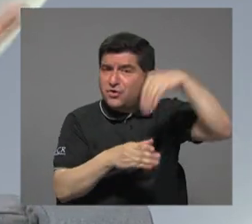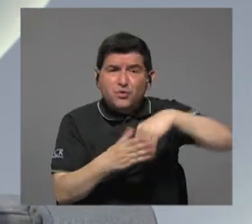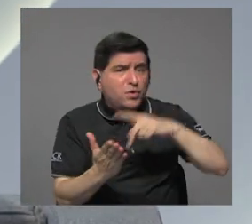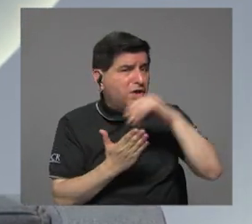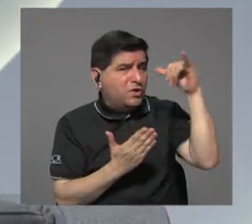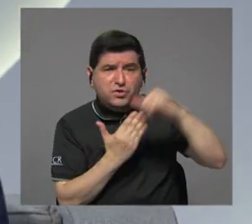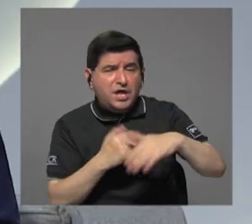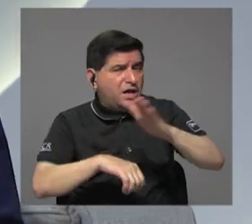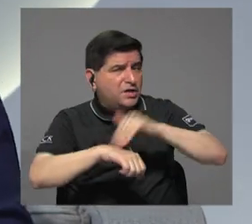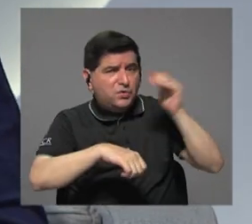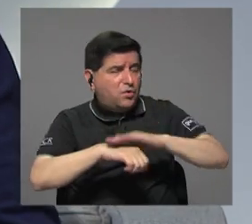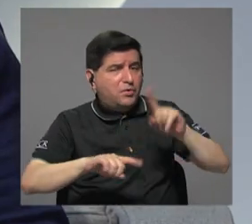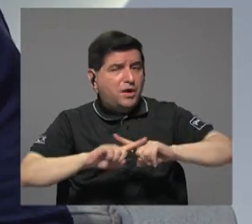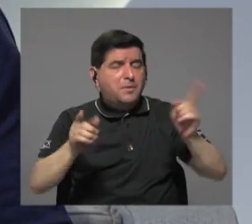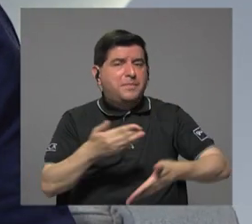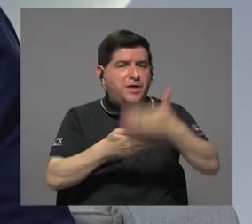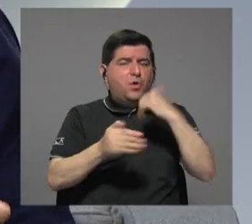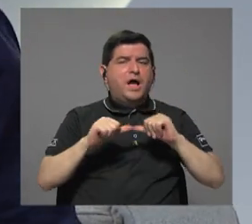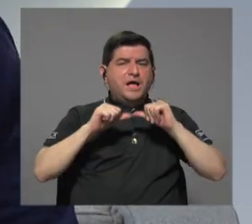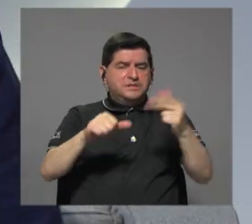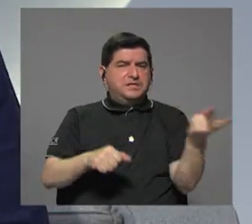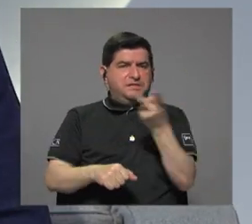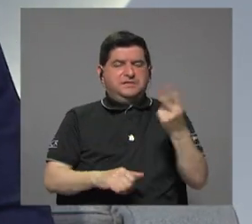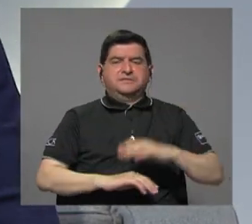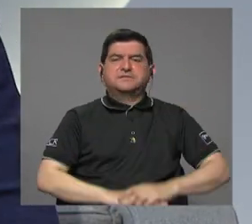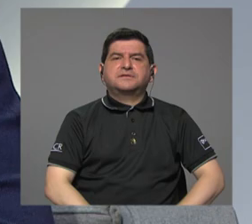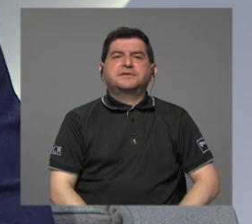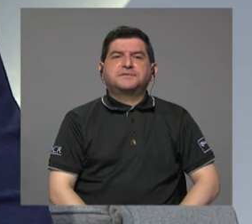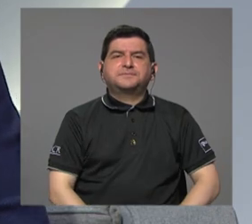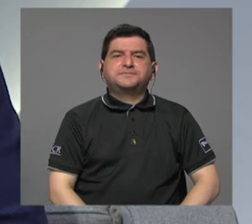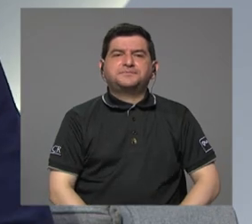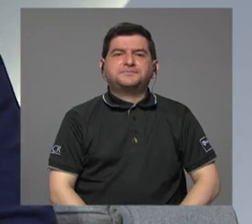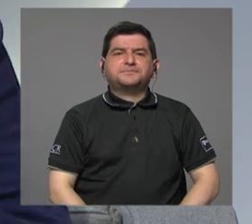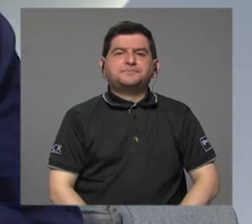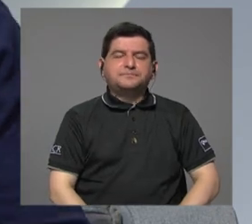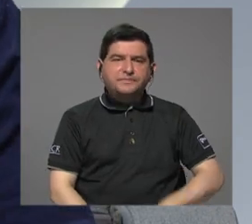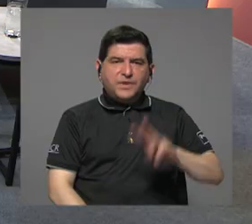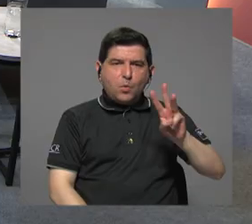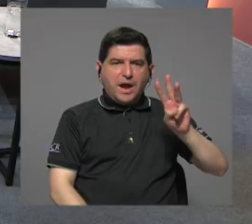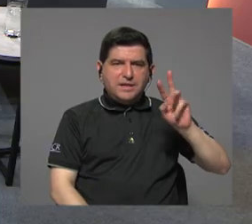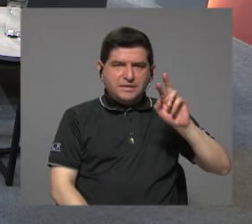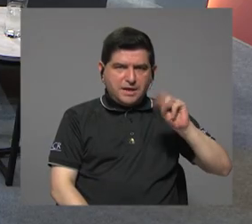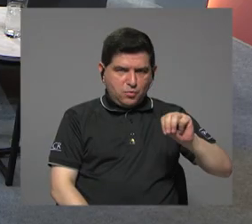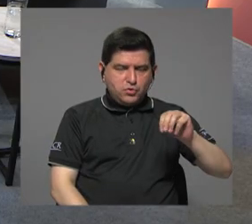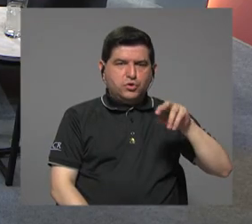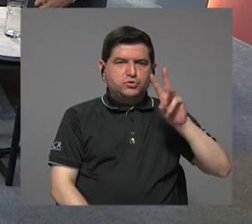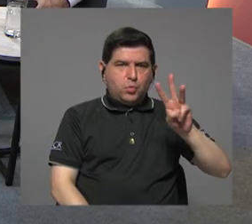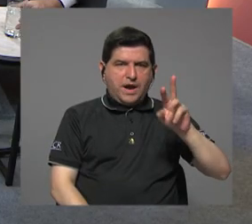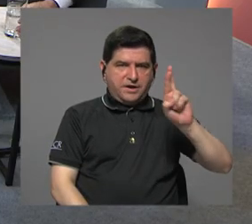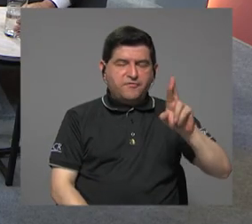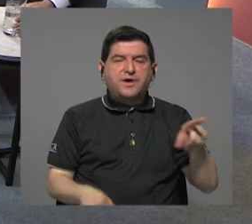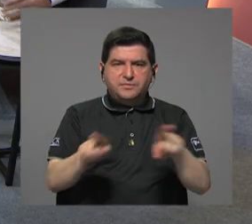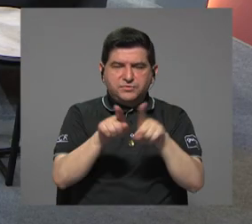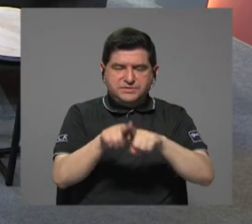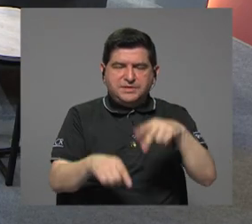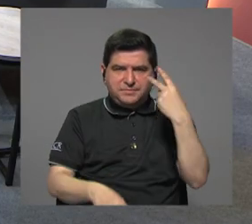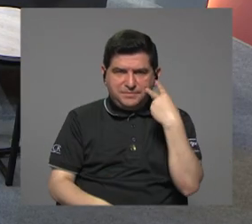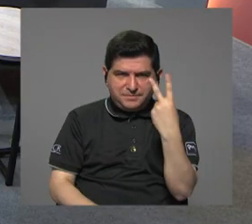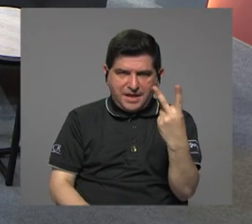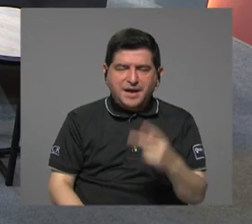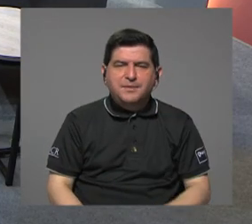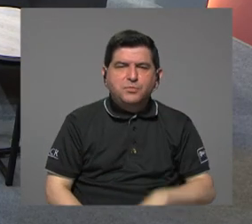convocados pero antes de seguir con ustedes dos este don wa thiong'o elmer amos vamos a ver también otro